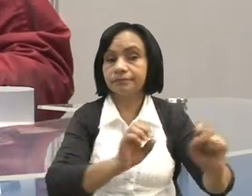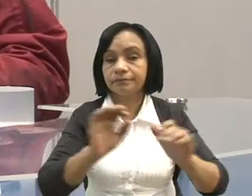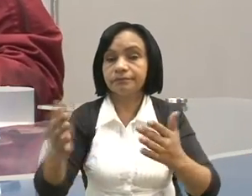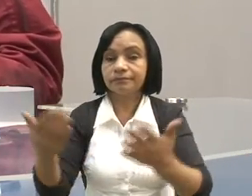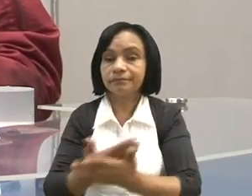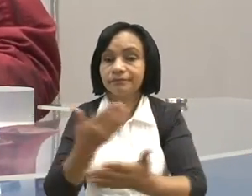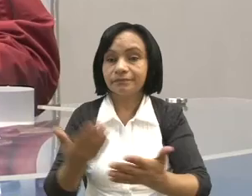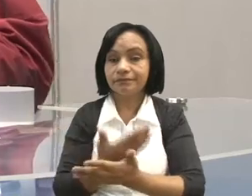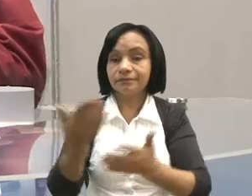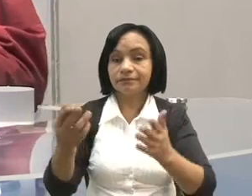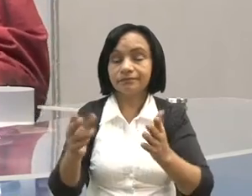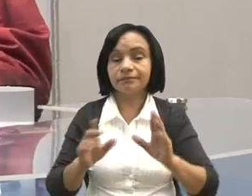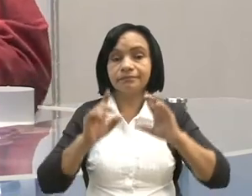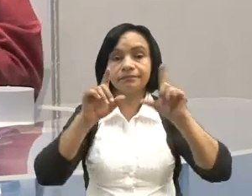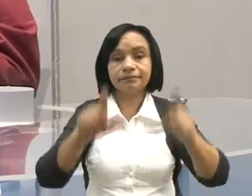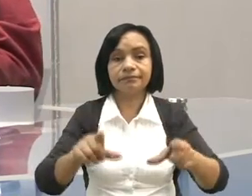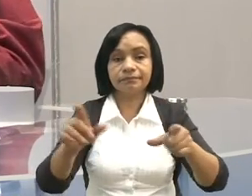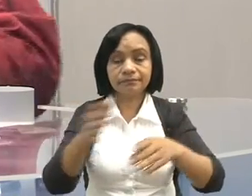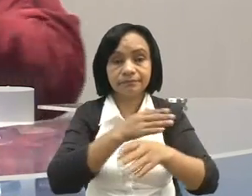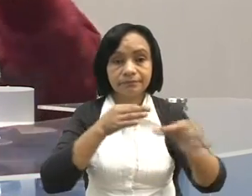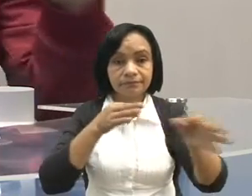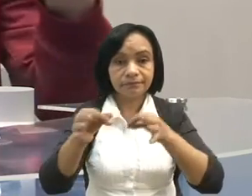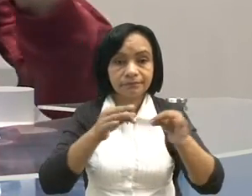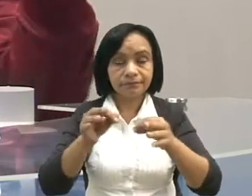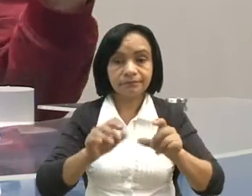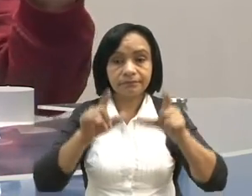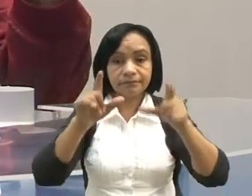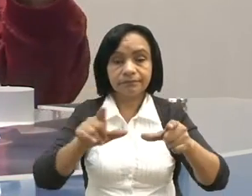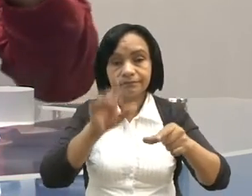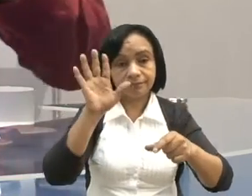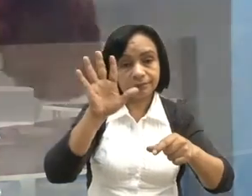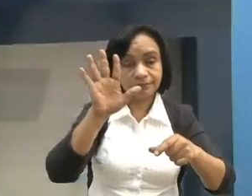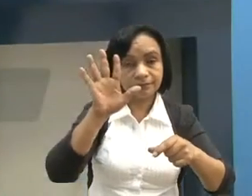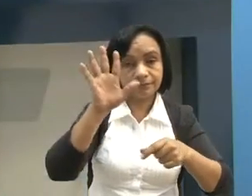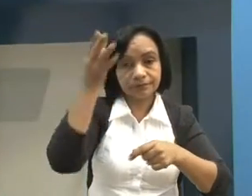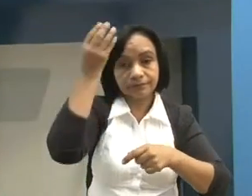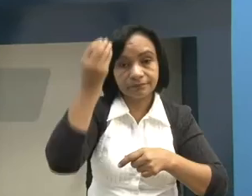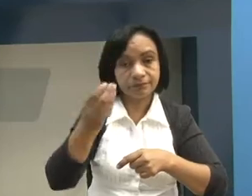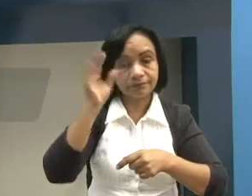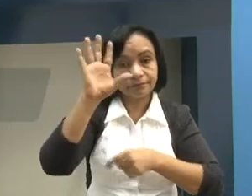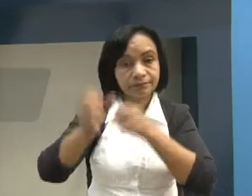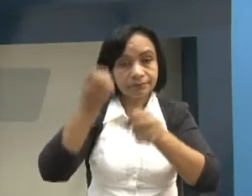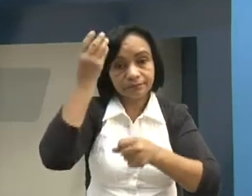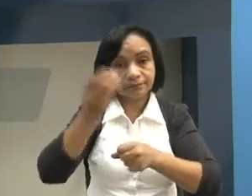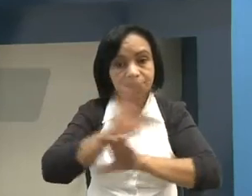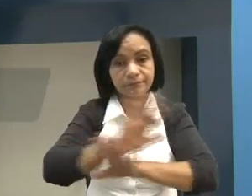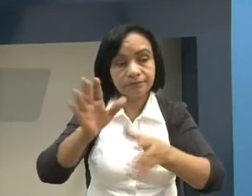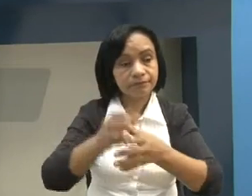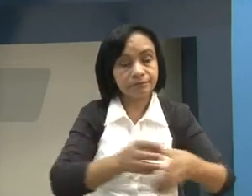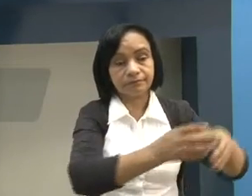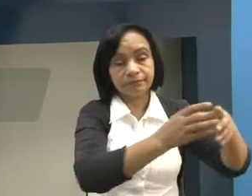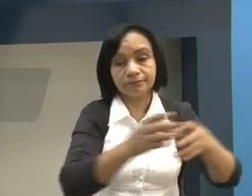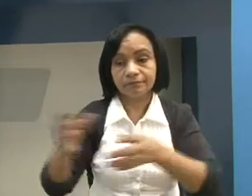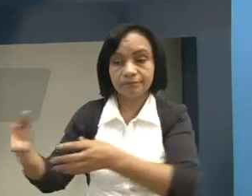nuevos, porque obviamente yo siempre te explico lo de la matrícula, ¿no? Hay unos que van para la universidad o para carreras técnicas, que son los bachilleres, pero hay